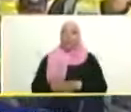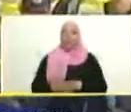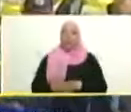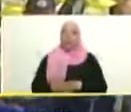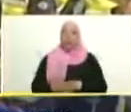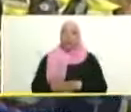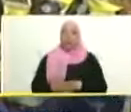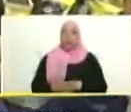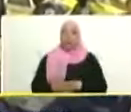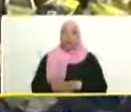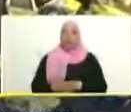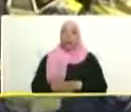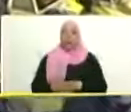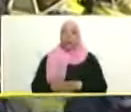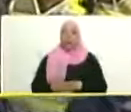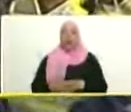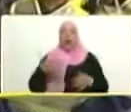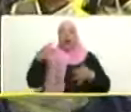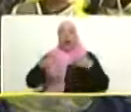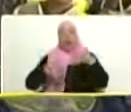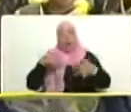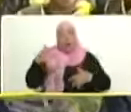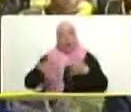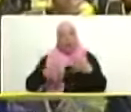Nato. Muy significativo.